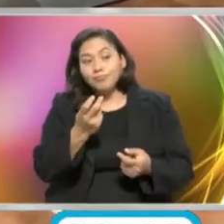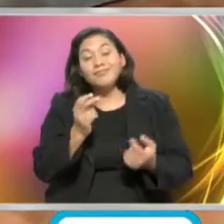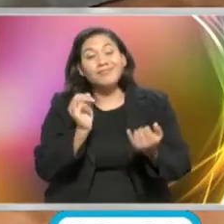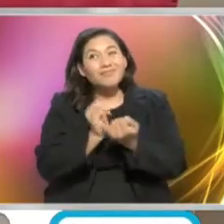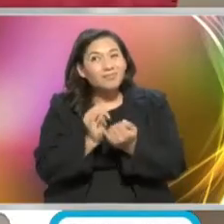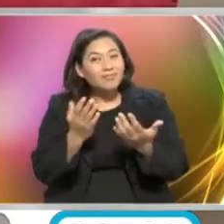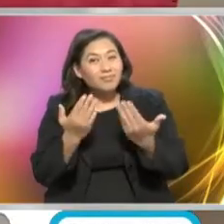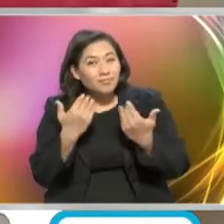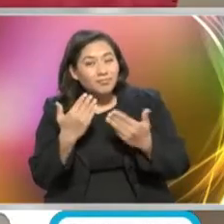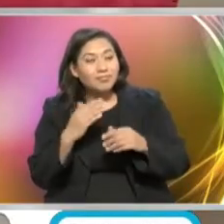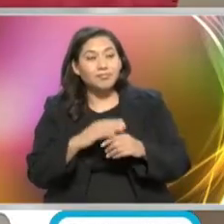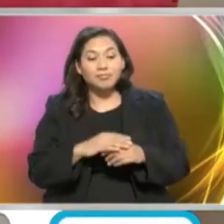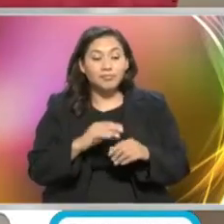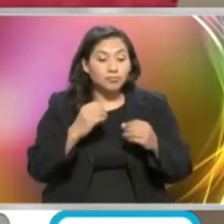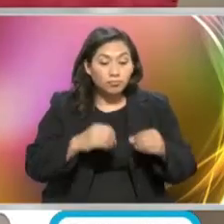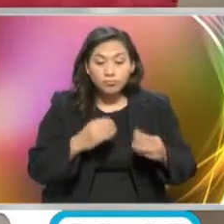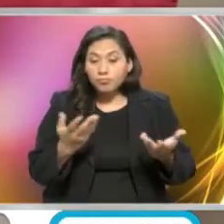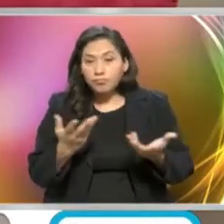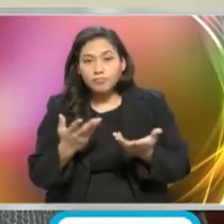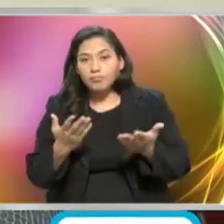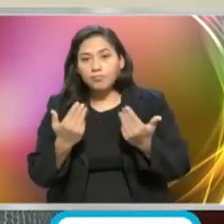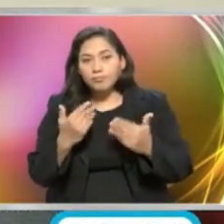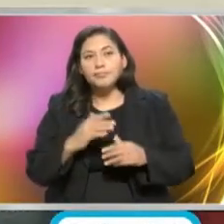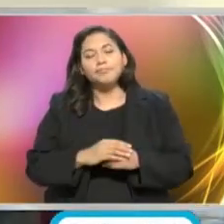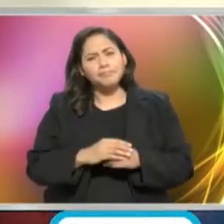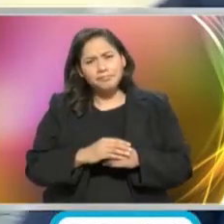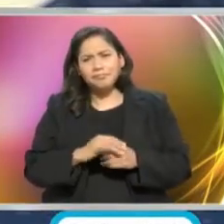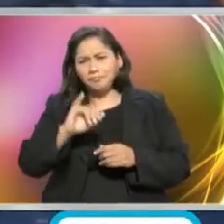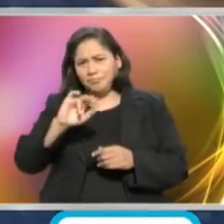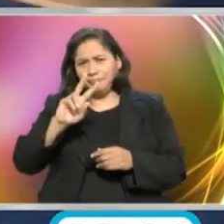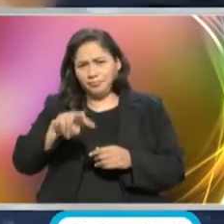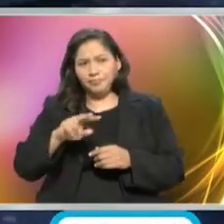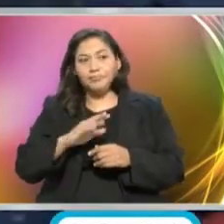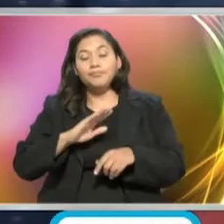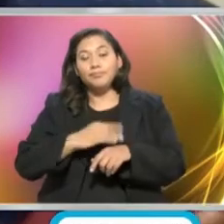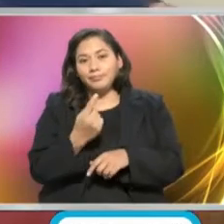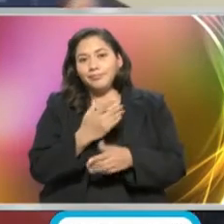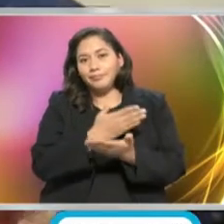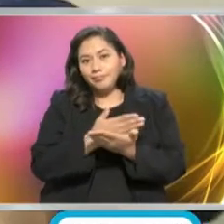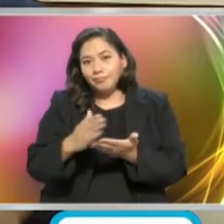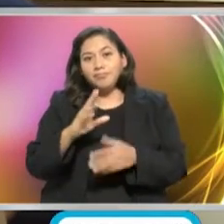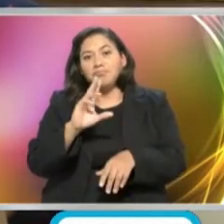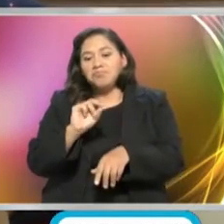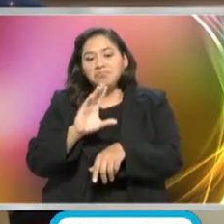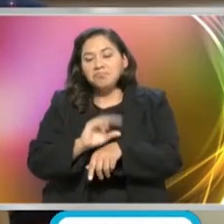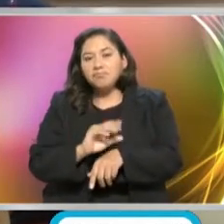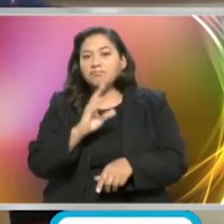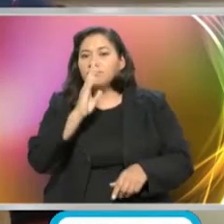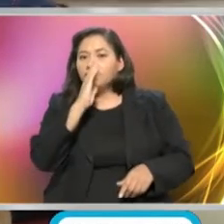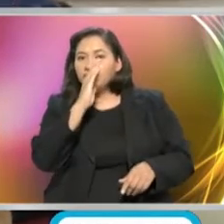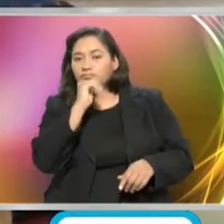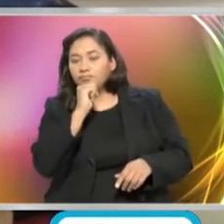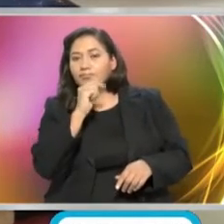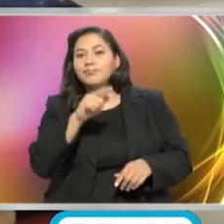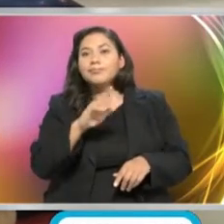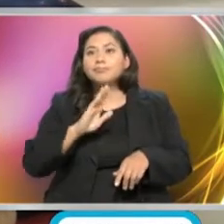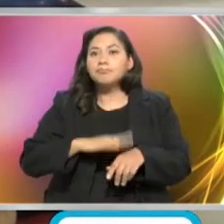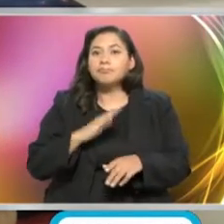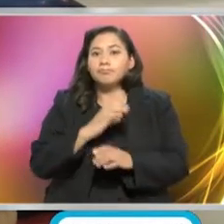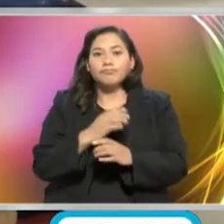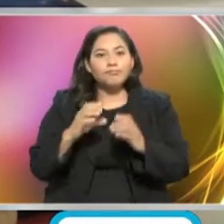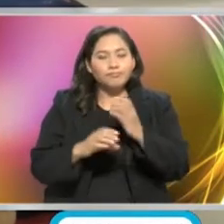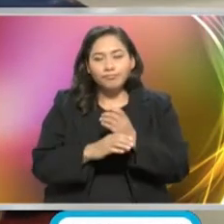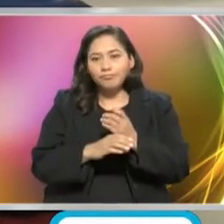había tanto más que hacer. ¿O estoy pues mal? no. Pues sí, no había tanto más que hacer porque además no se les permitía hacer más